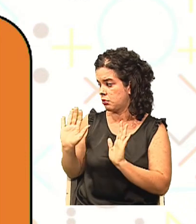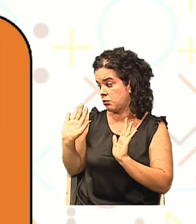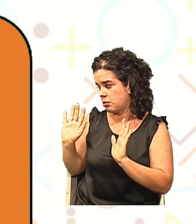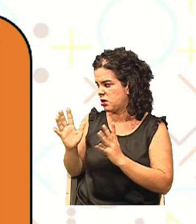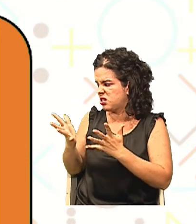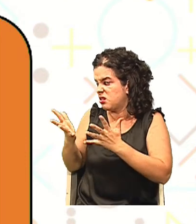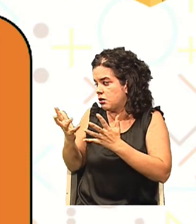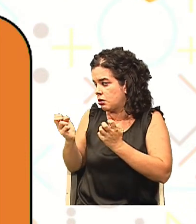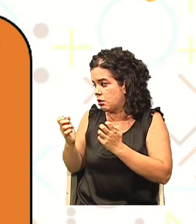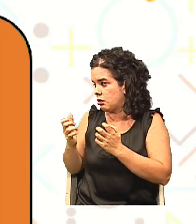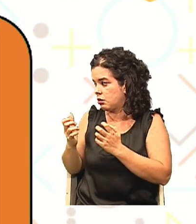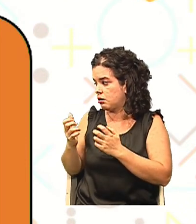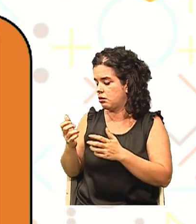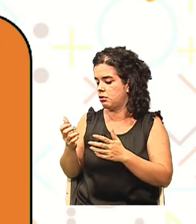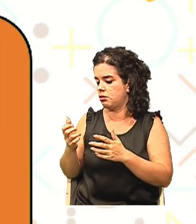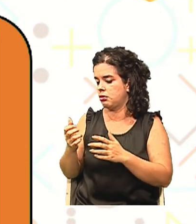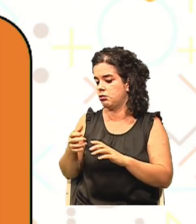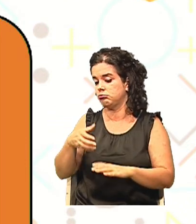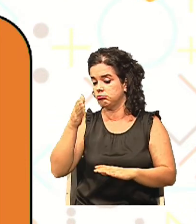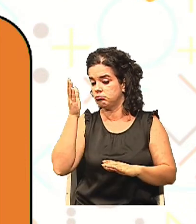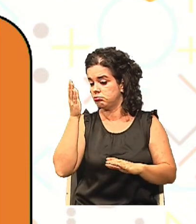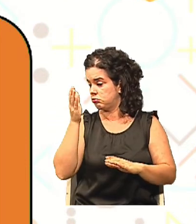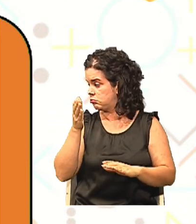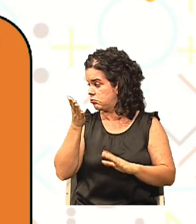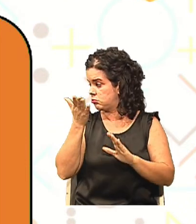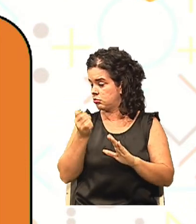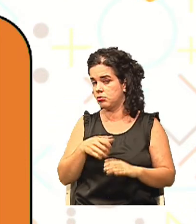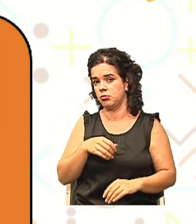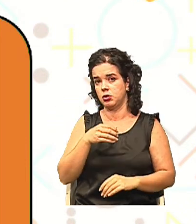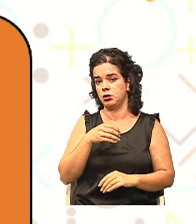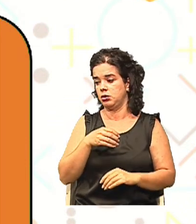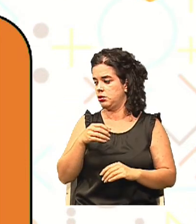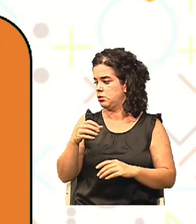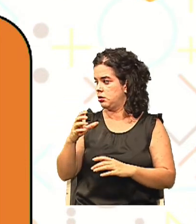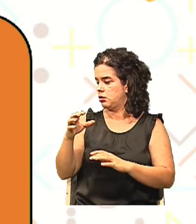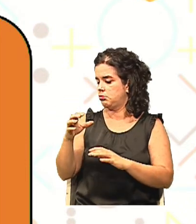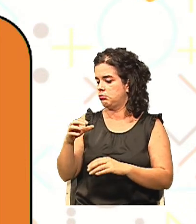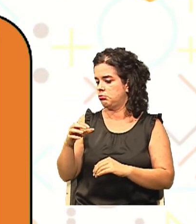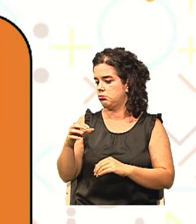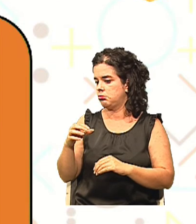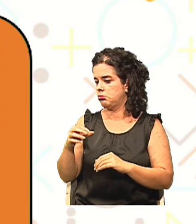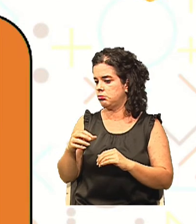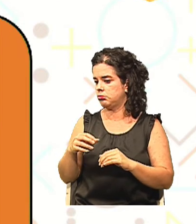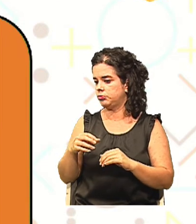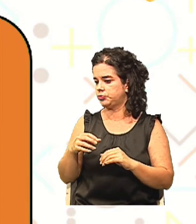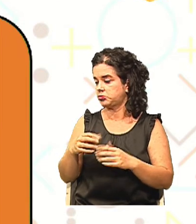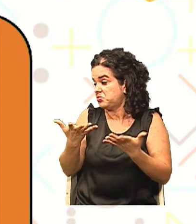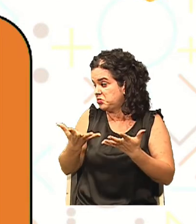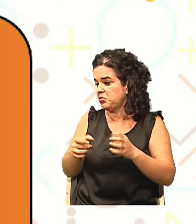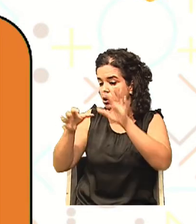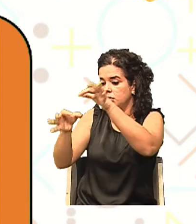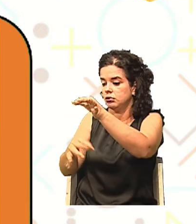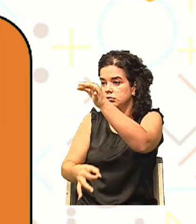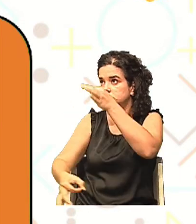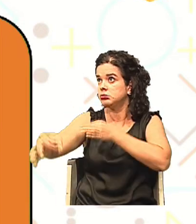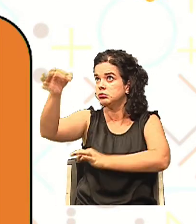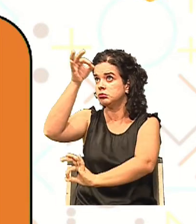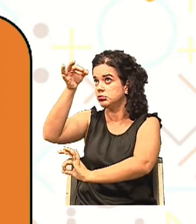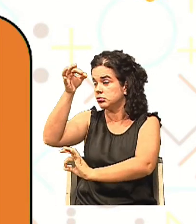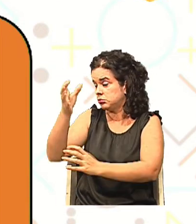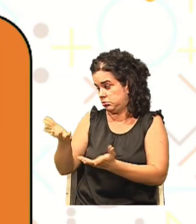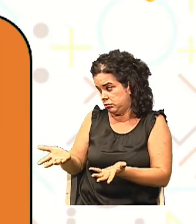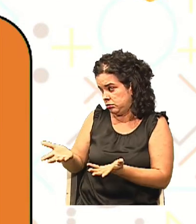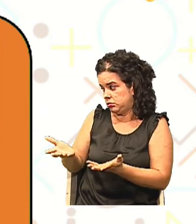quiero poner en una fracción triángulo grande sobre triángulo pequeño y en la otra al revés. No hay ningún